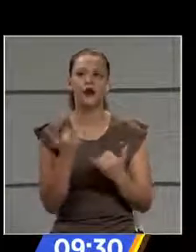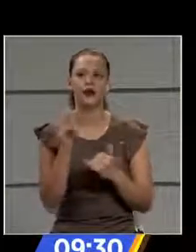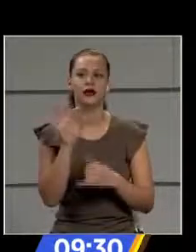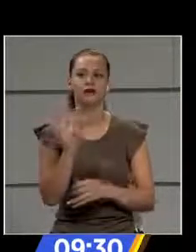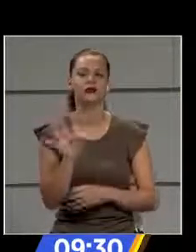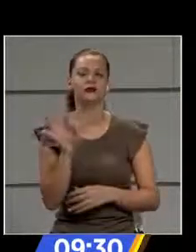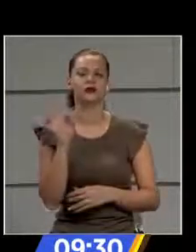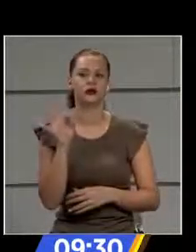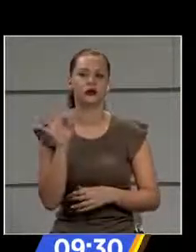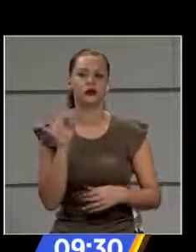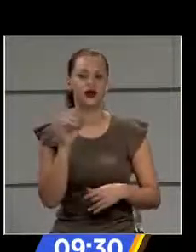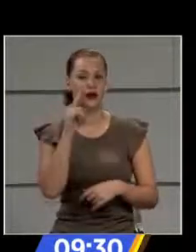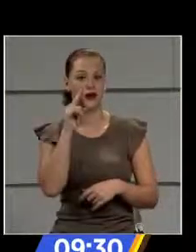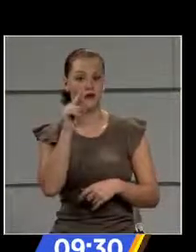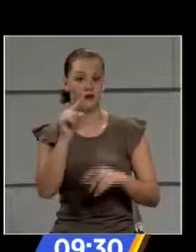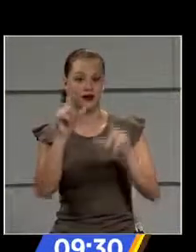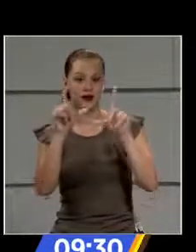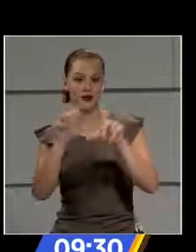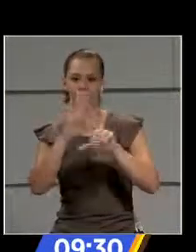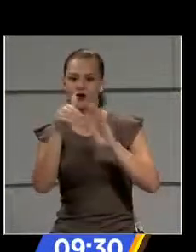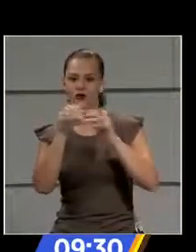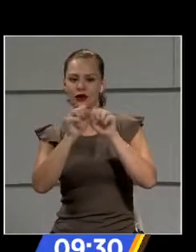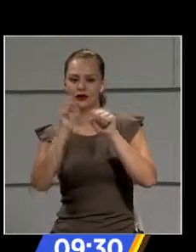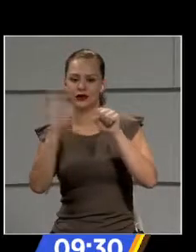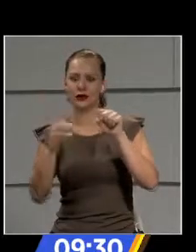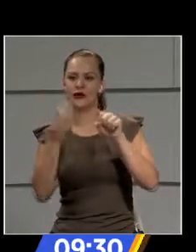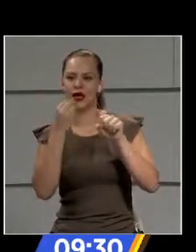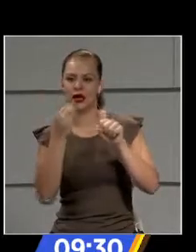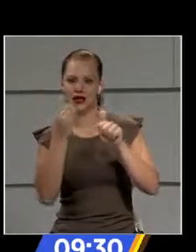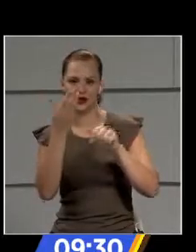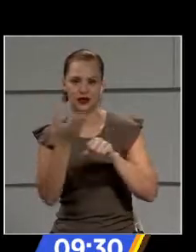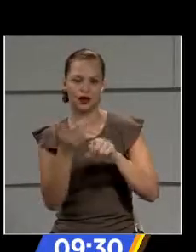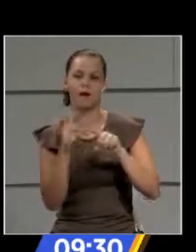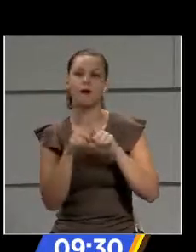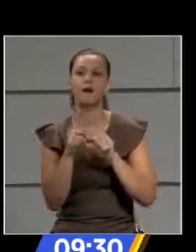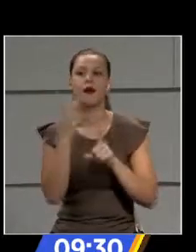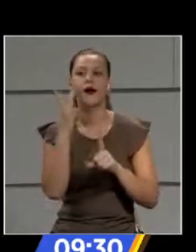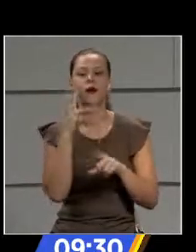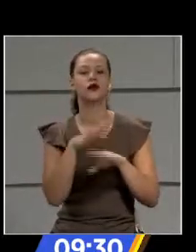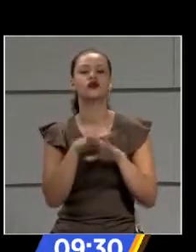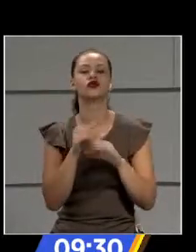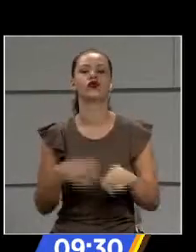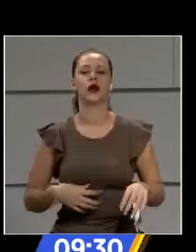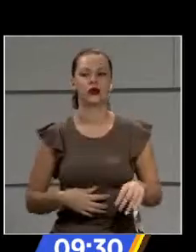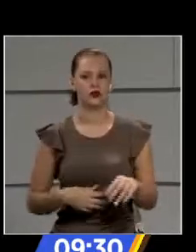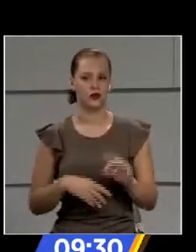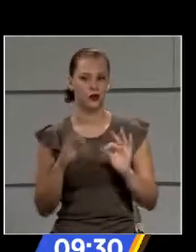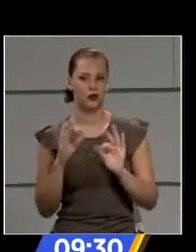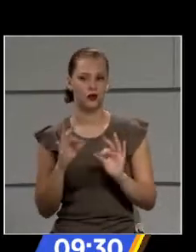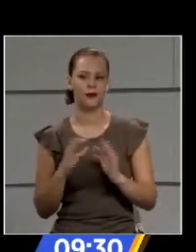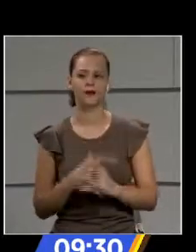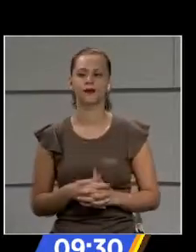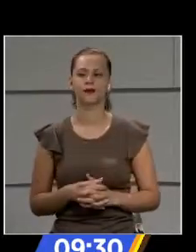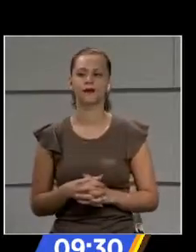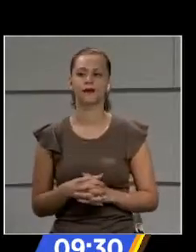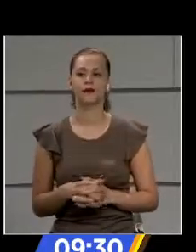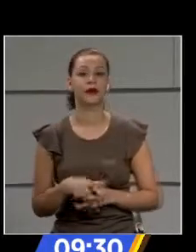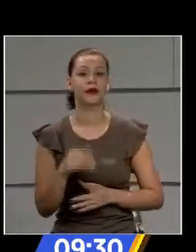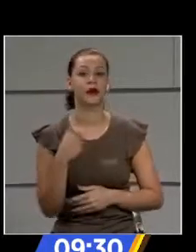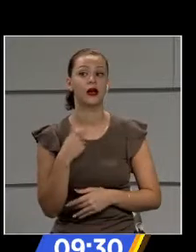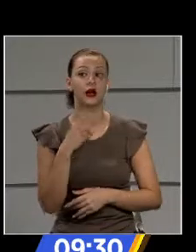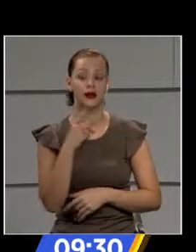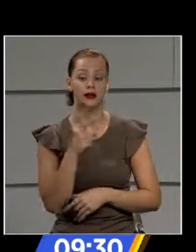seleccionar. En este caso se ve todo el sistema digestivo, pero vamos a hablar acerca del estómago. Muy bien. Bueno, ahí,